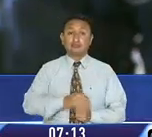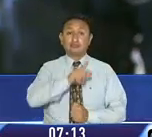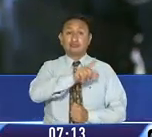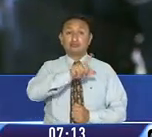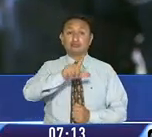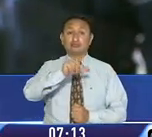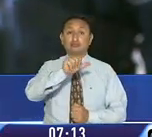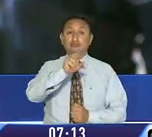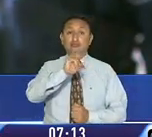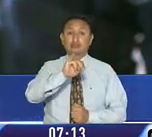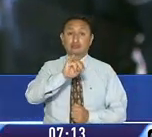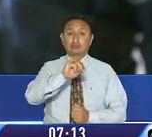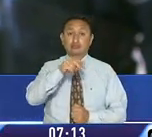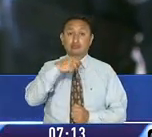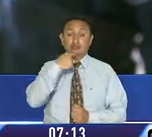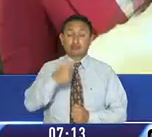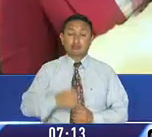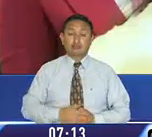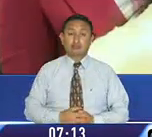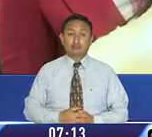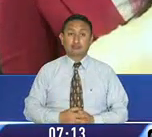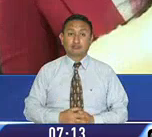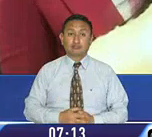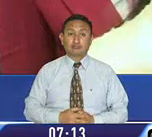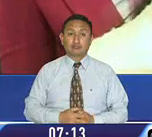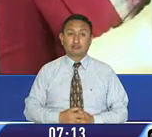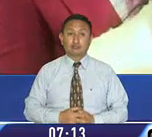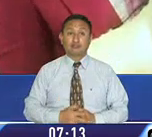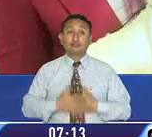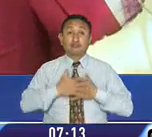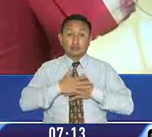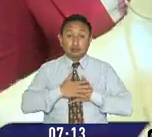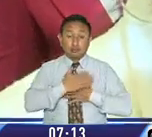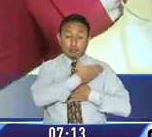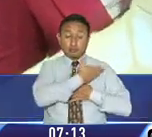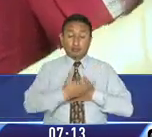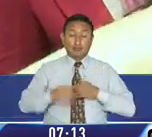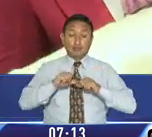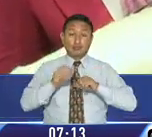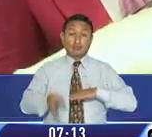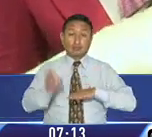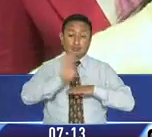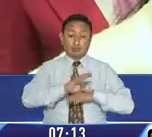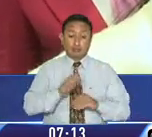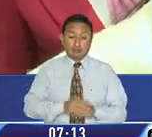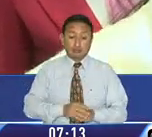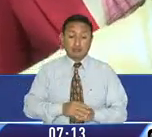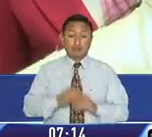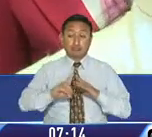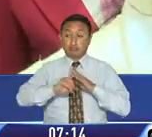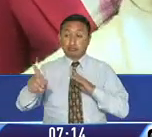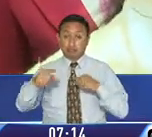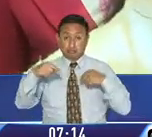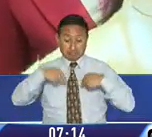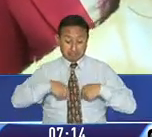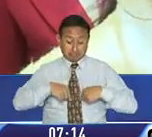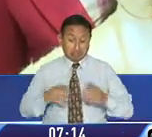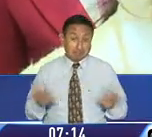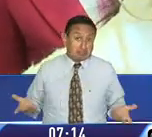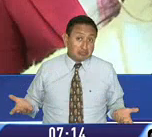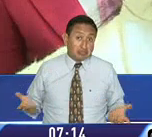Nacional, Guadalupe Yori, respondió. Guadalupe Yori, como presidenta de la Asamblea, pues no he huido del país, estoy aquí